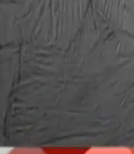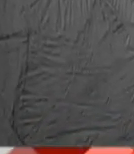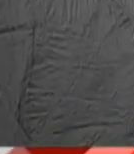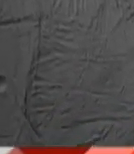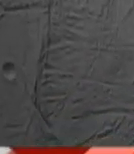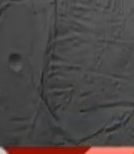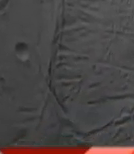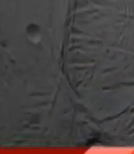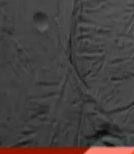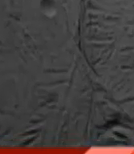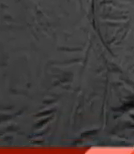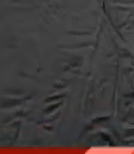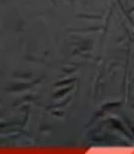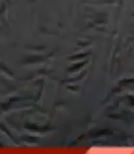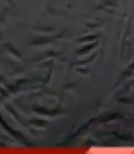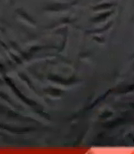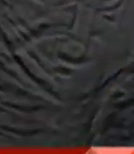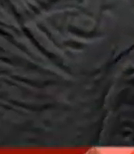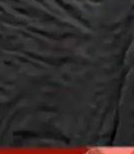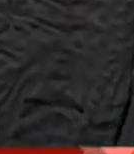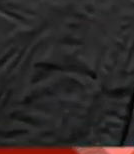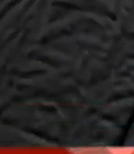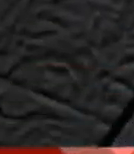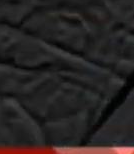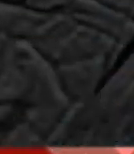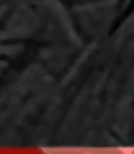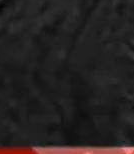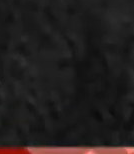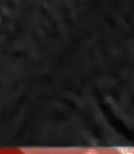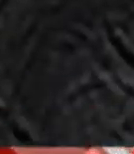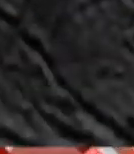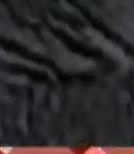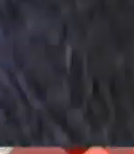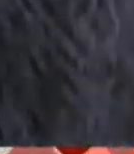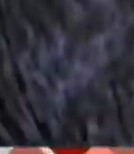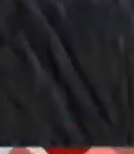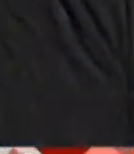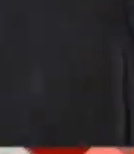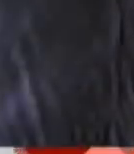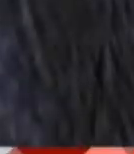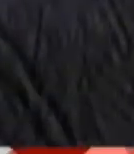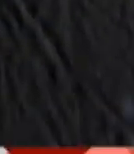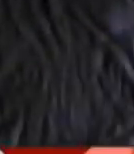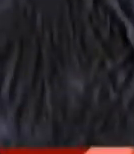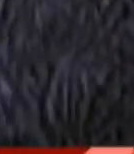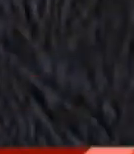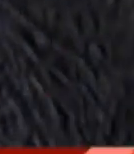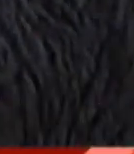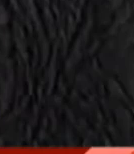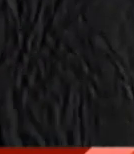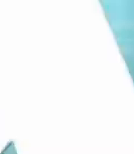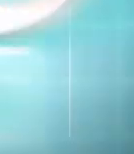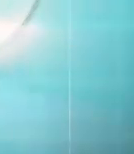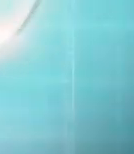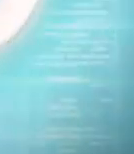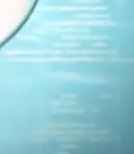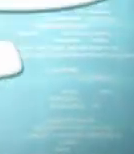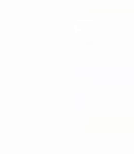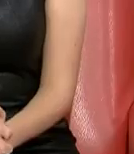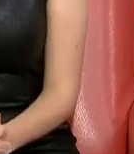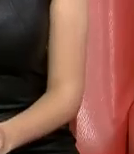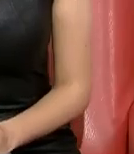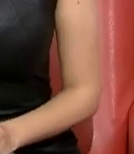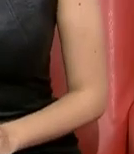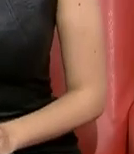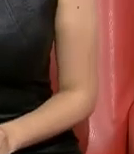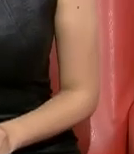Luna Encélado, se pueda detectar si existen estos gases y por lo tanto tal vez actividad biológica. Esta